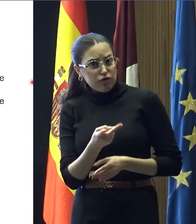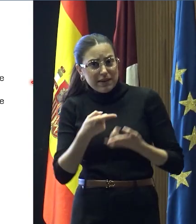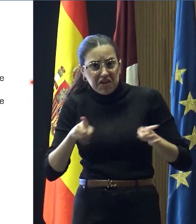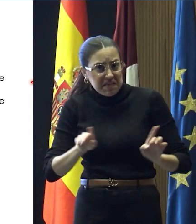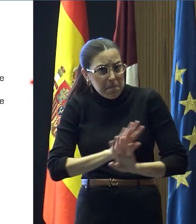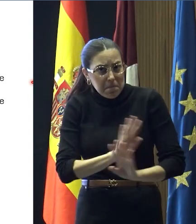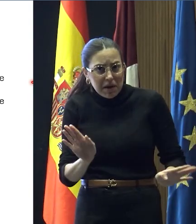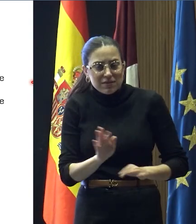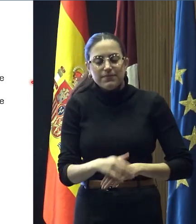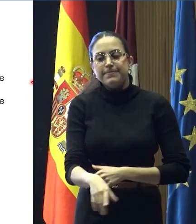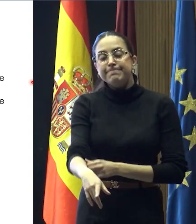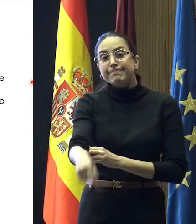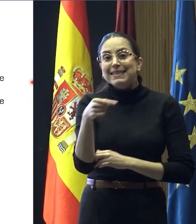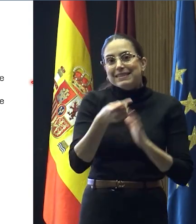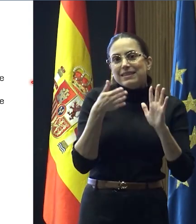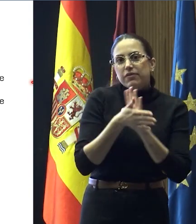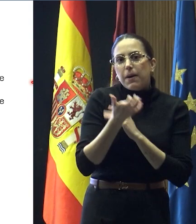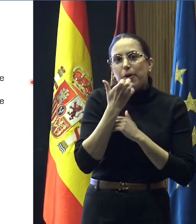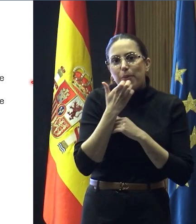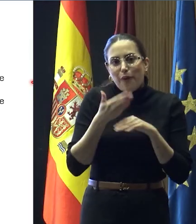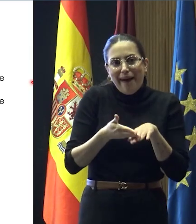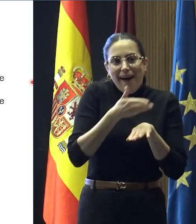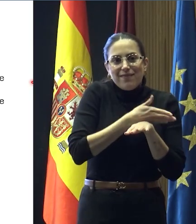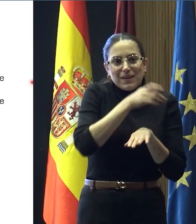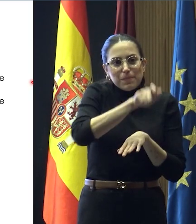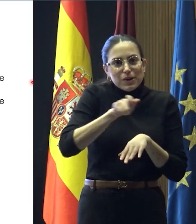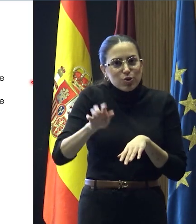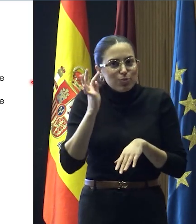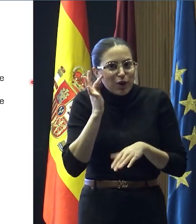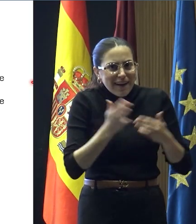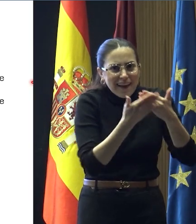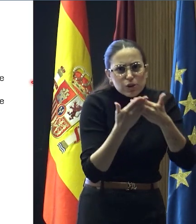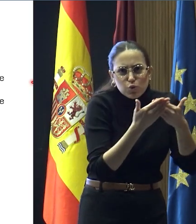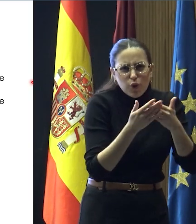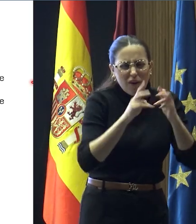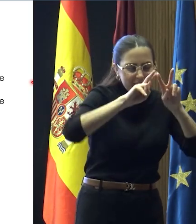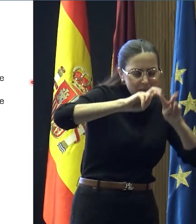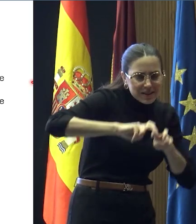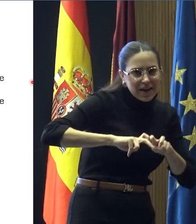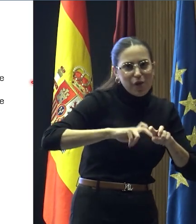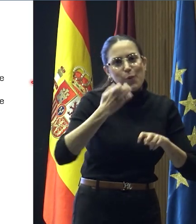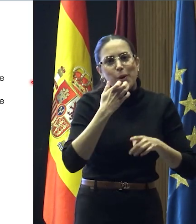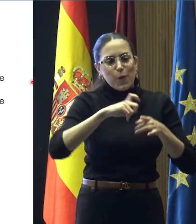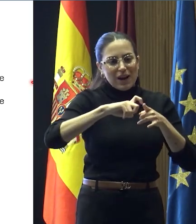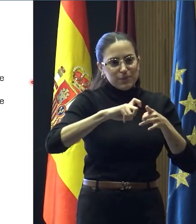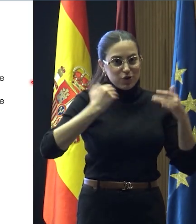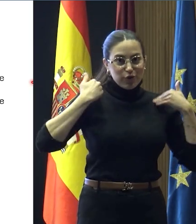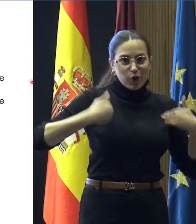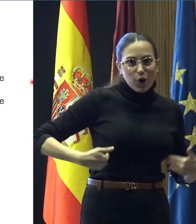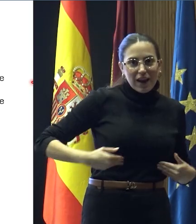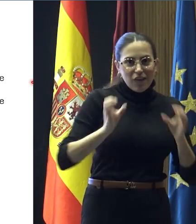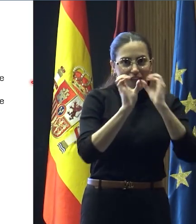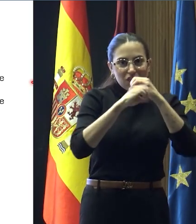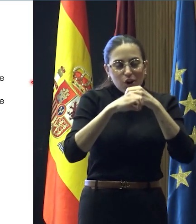que haya una ausencia de estudios en mujeres en investigación de aspectos biológicos,